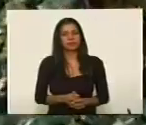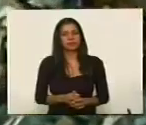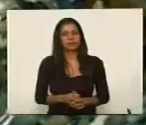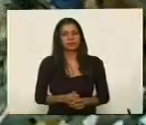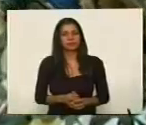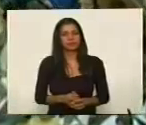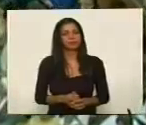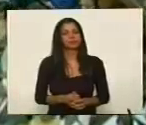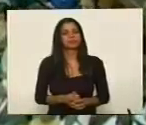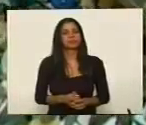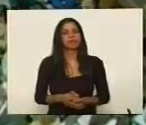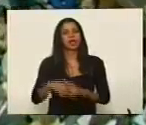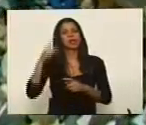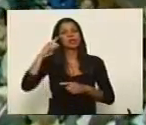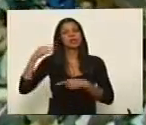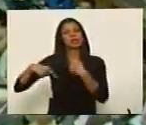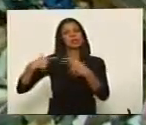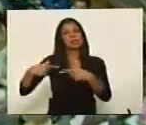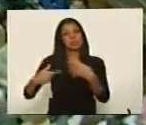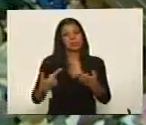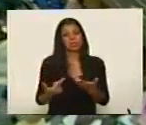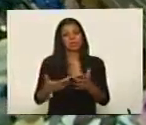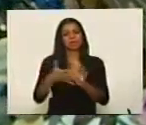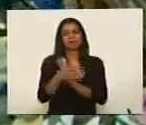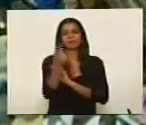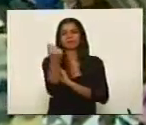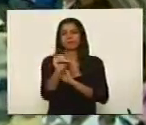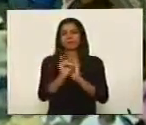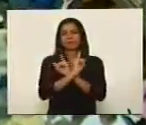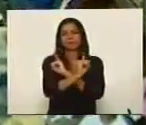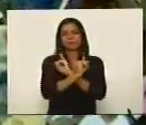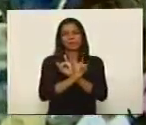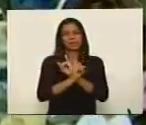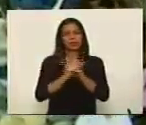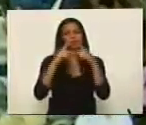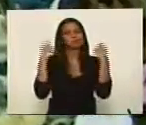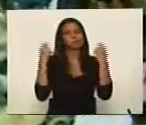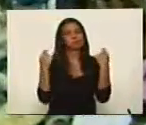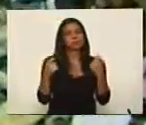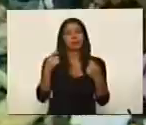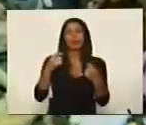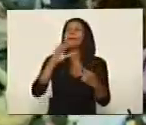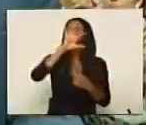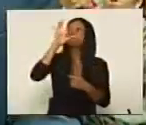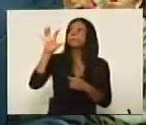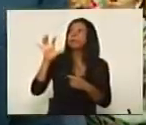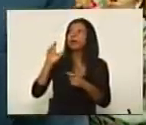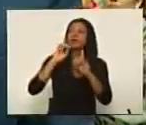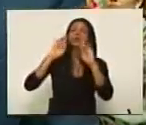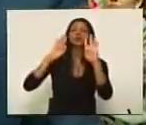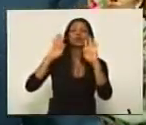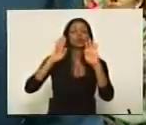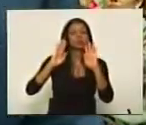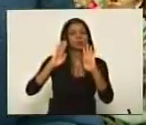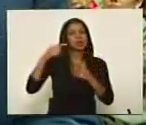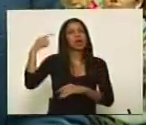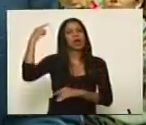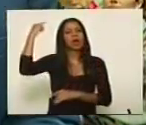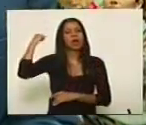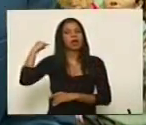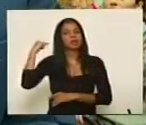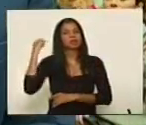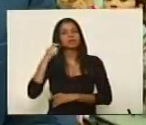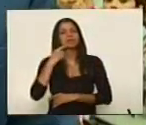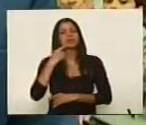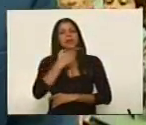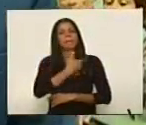La cotidianidad de lo que significa el Petro para los venezolanos. Un mensaje para los inversionistas, sin duda. Cuando se lanzaba ayer en la vocería